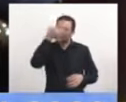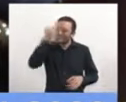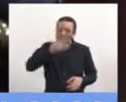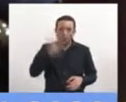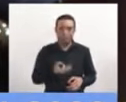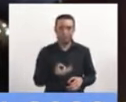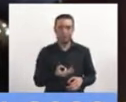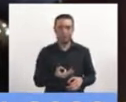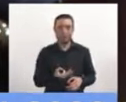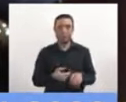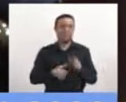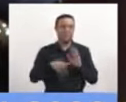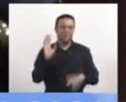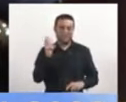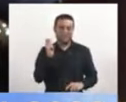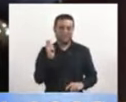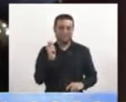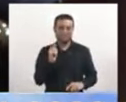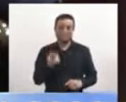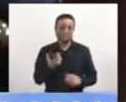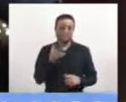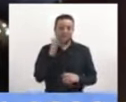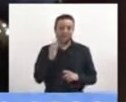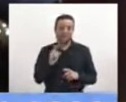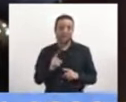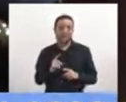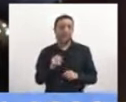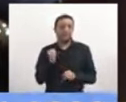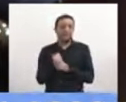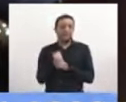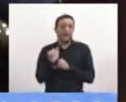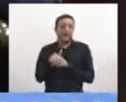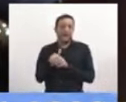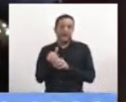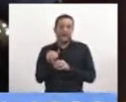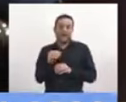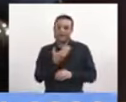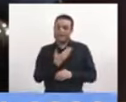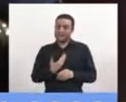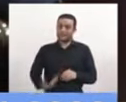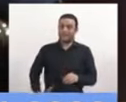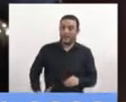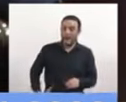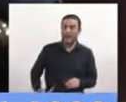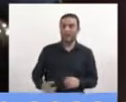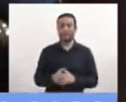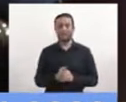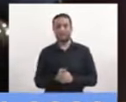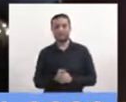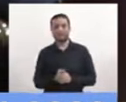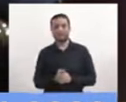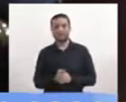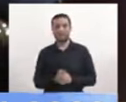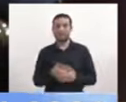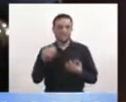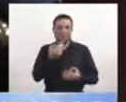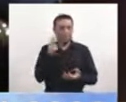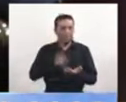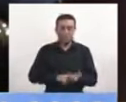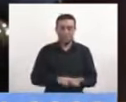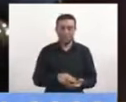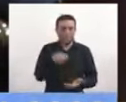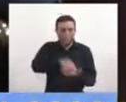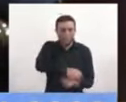corrompió. ¿No? Hoy tuvimos una sentencia por delitos de corrupción, de blanqueo, ¿sí? De lavado de